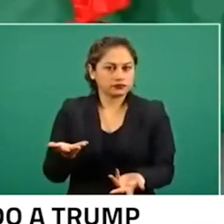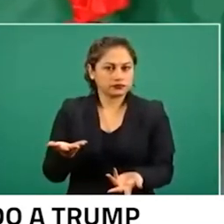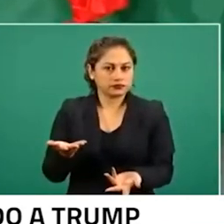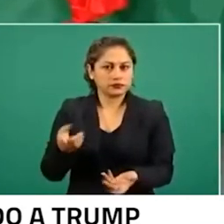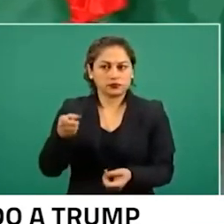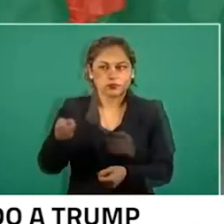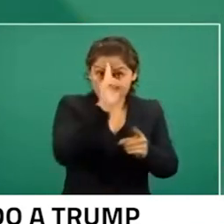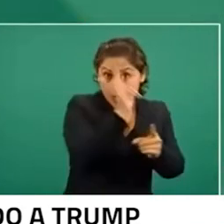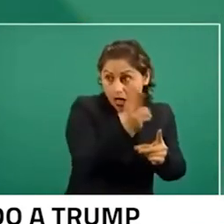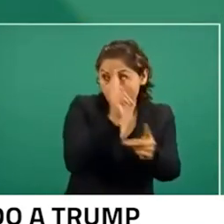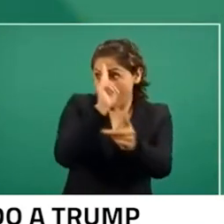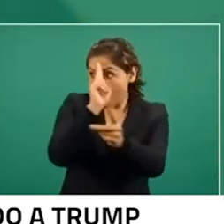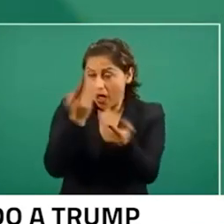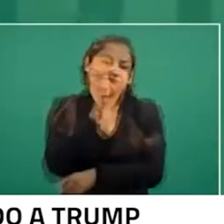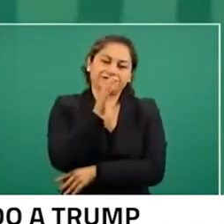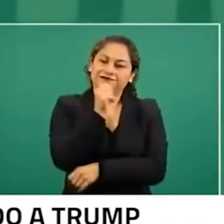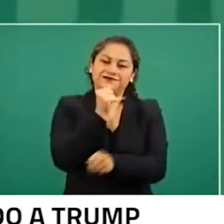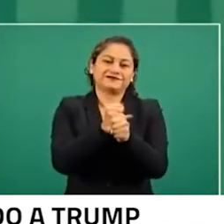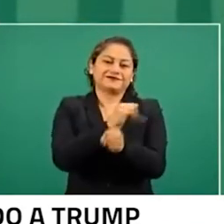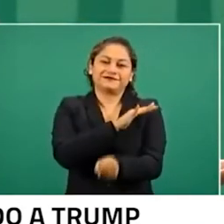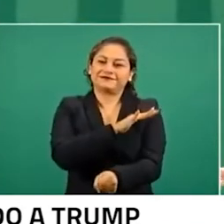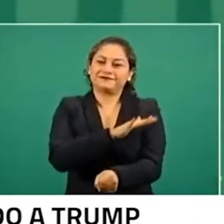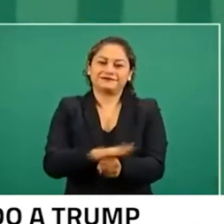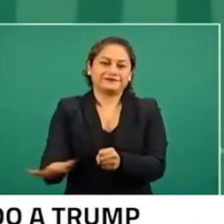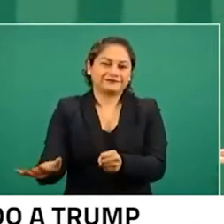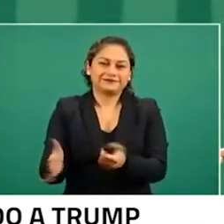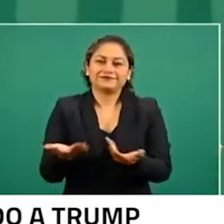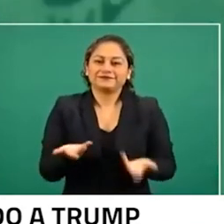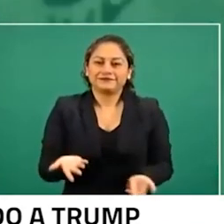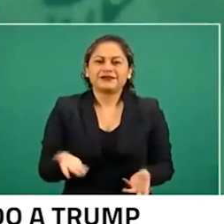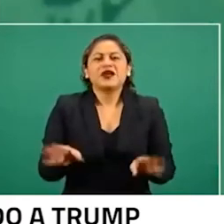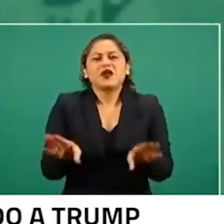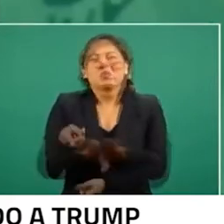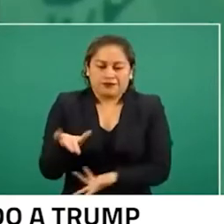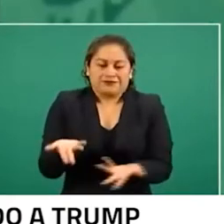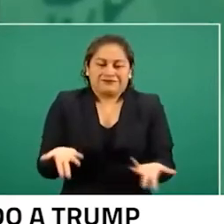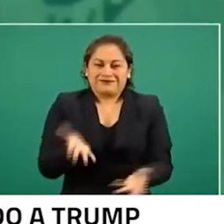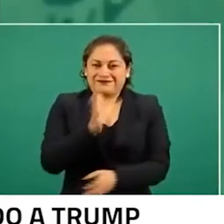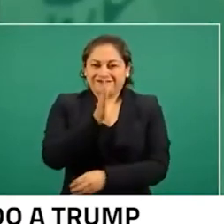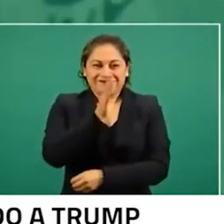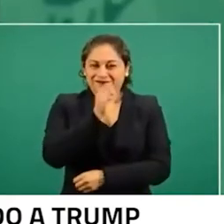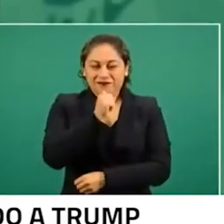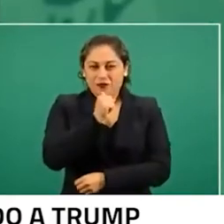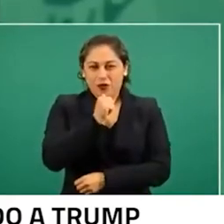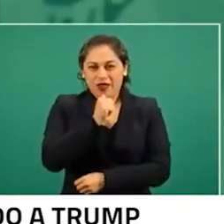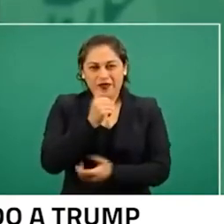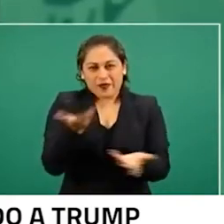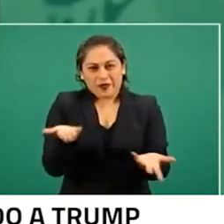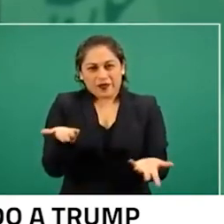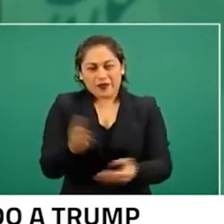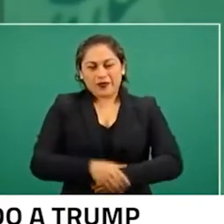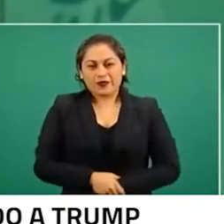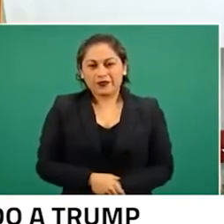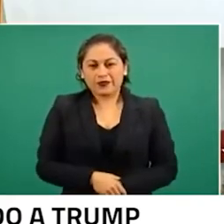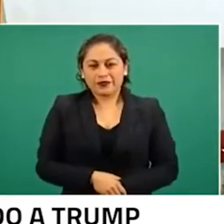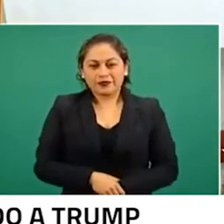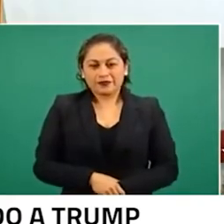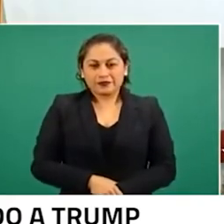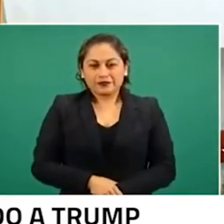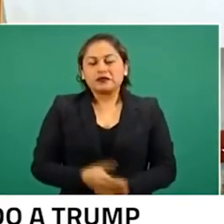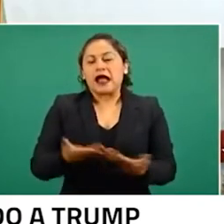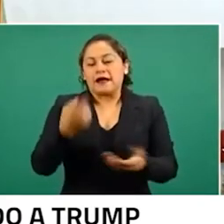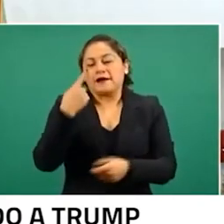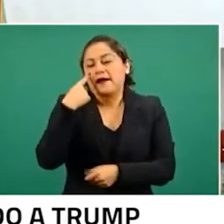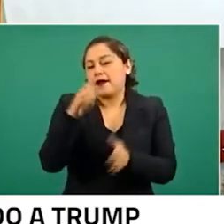transmitir? ¿Cómo se va a censurar a alguien? A ver, te castigo